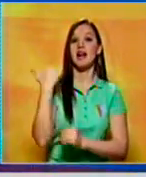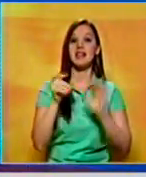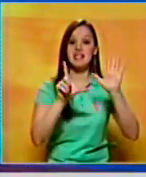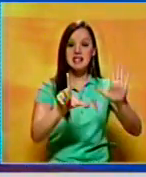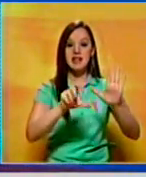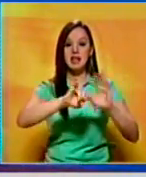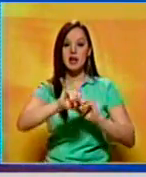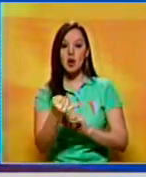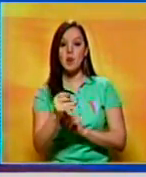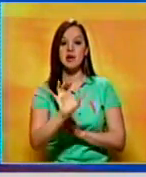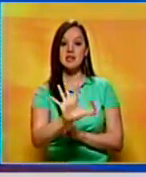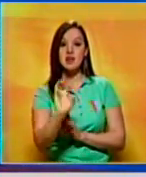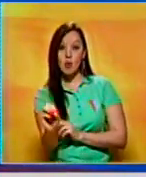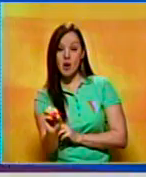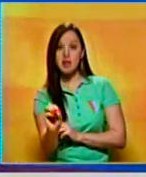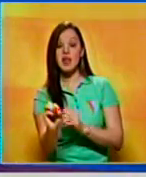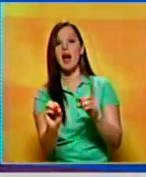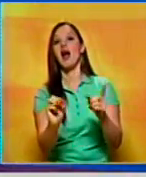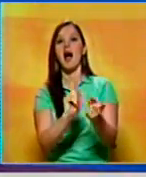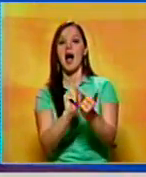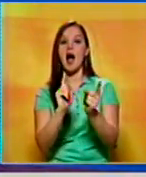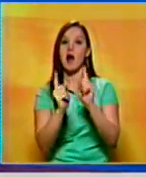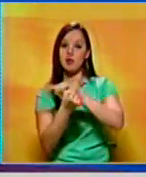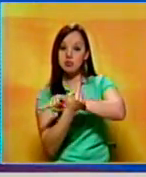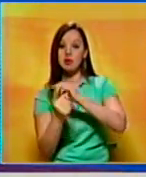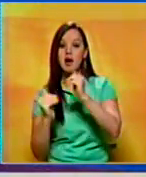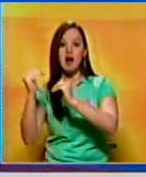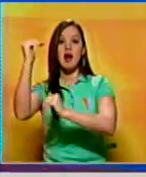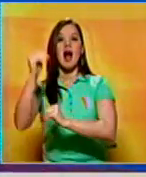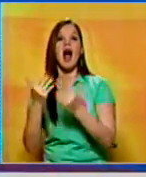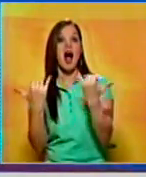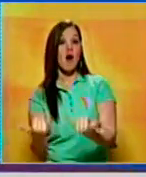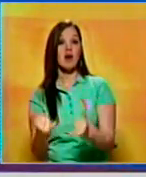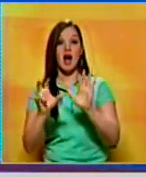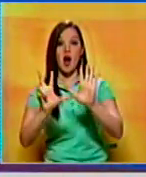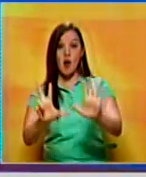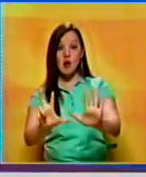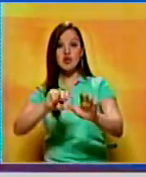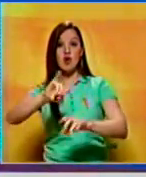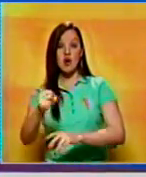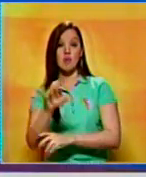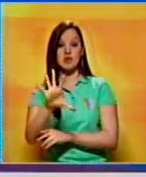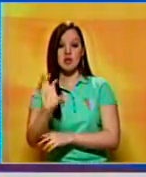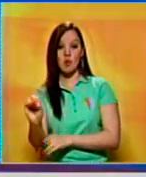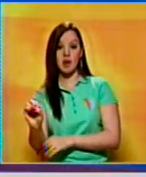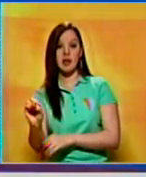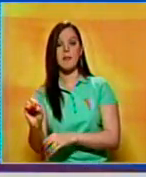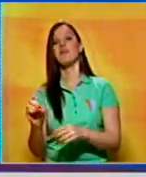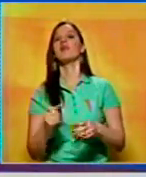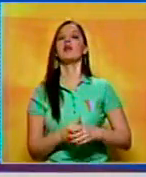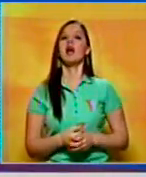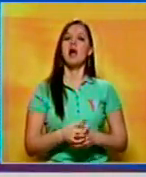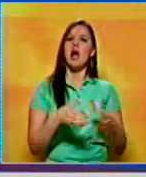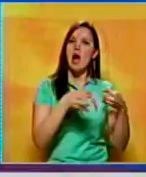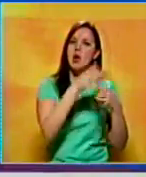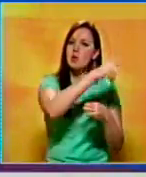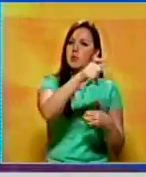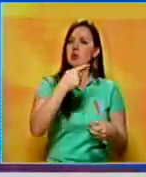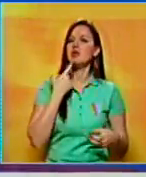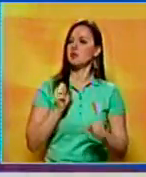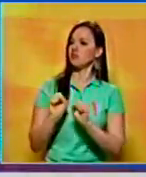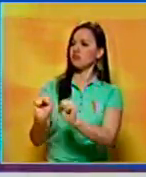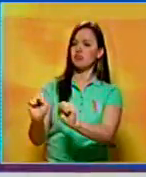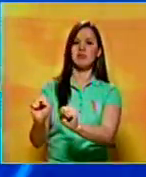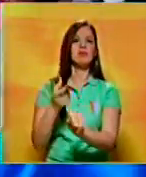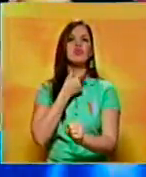7.50 bolívares ahora deberán gastar 8.50. Fabiola Yaquinto nos cuenta que el comité de usuarios rechazó este aumento por considerar que el servicio